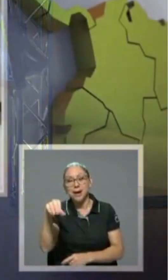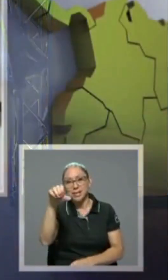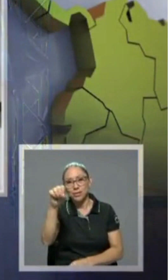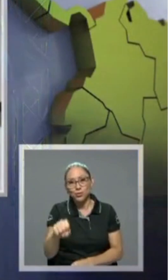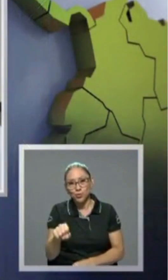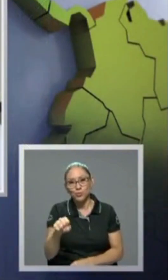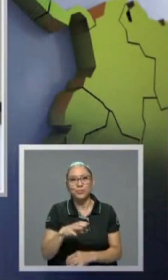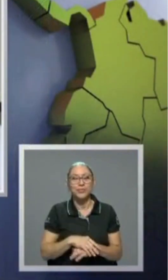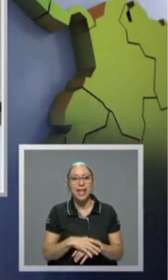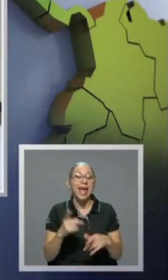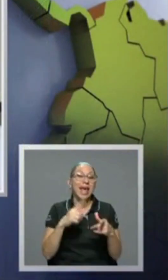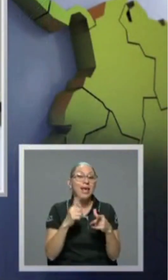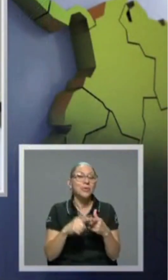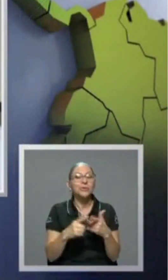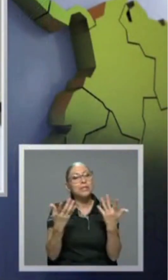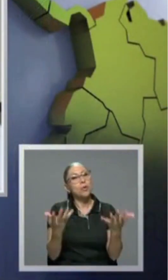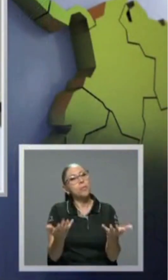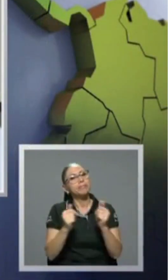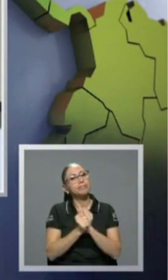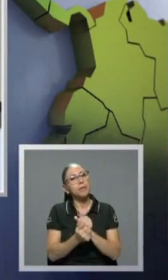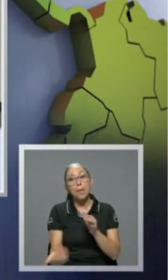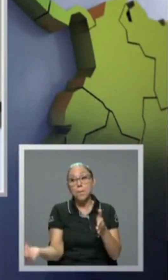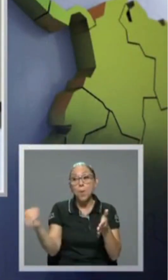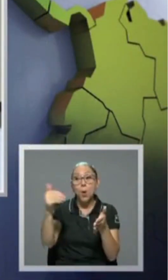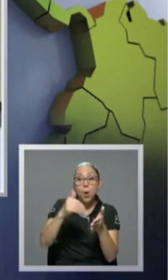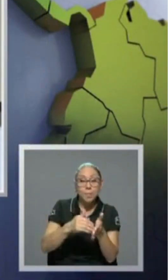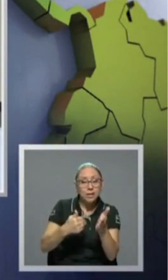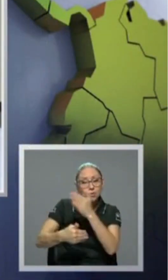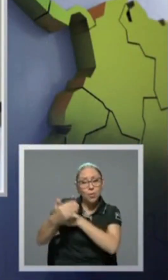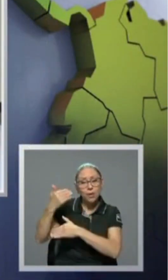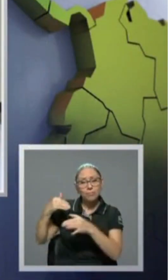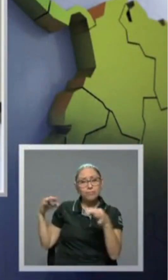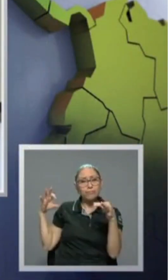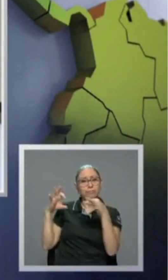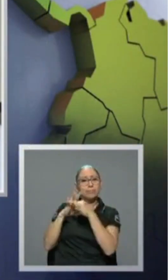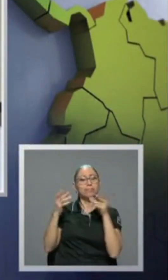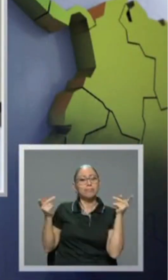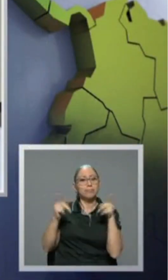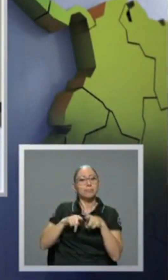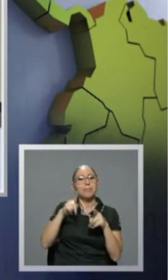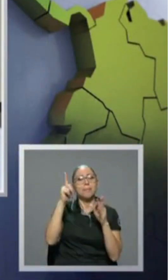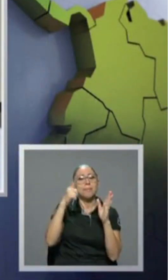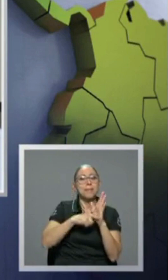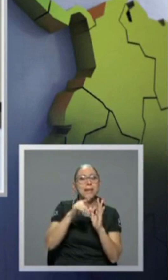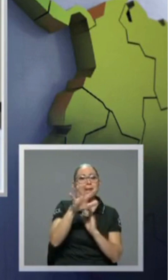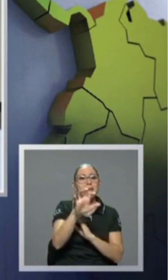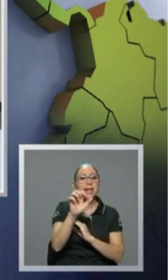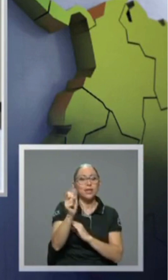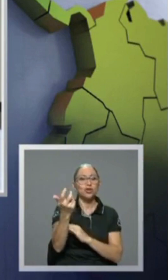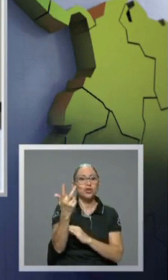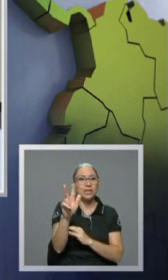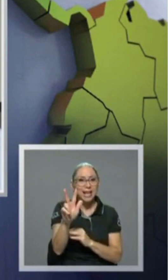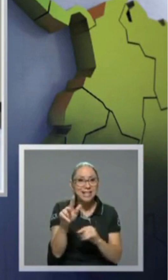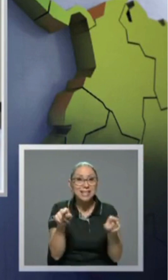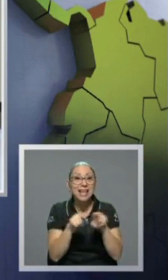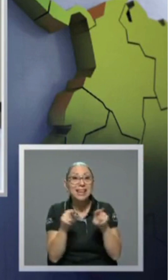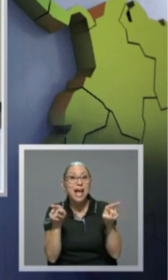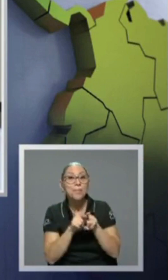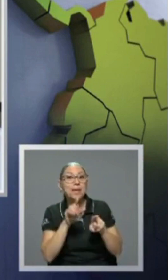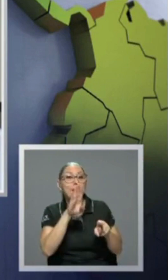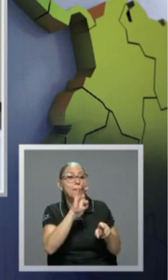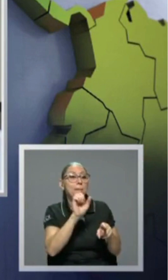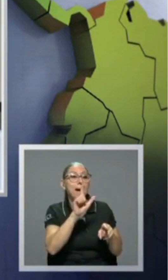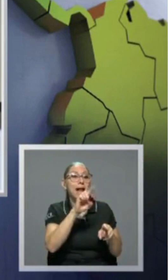o volver sobre la narrativa, de 1513, el cruce que hace Balboa por